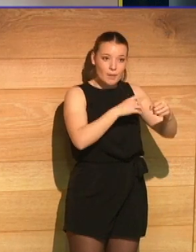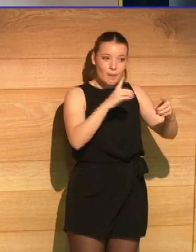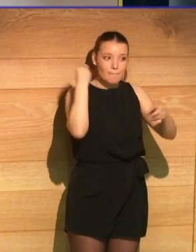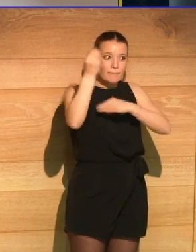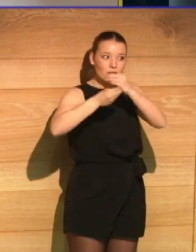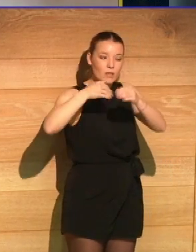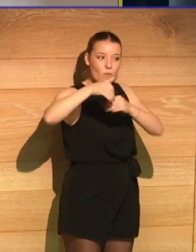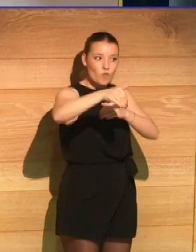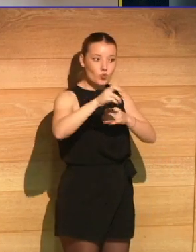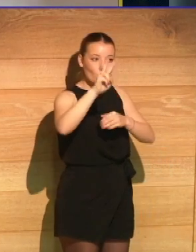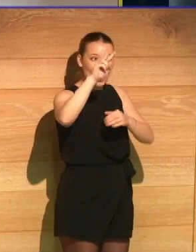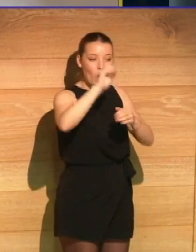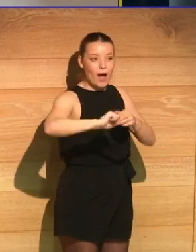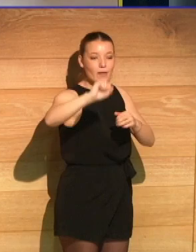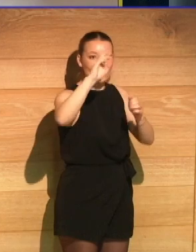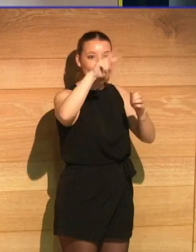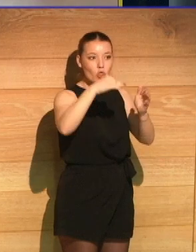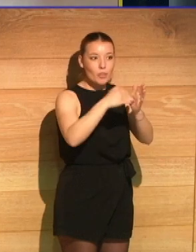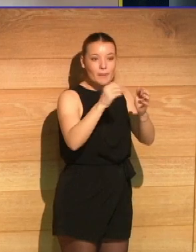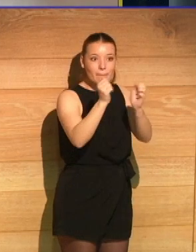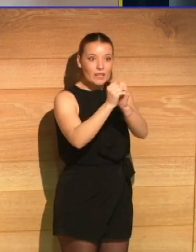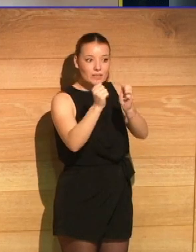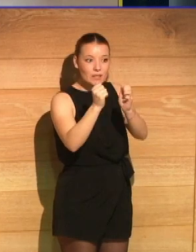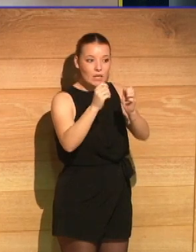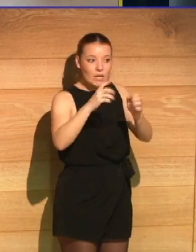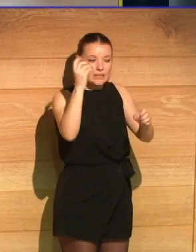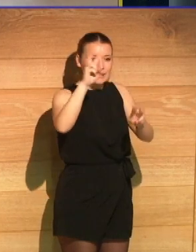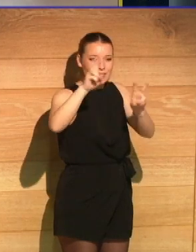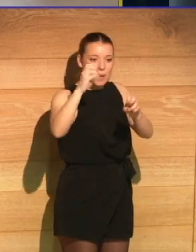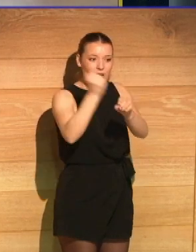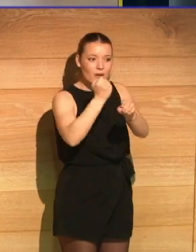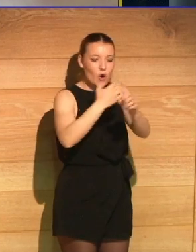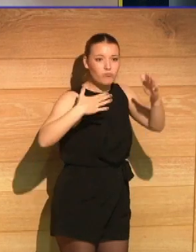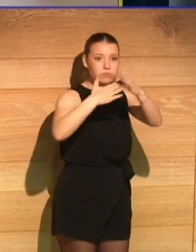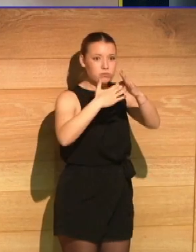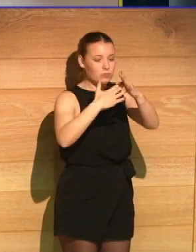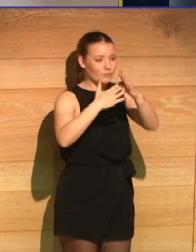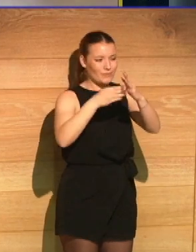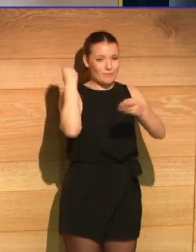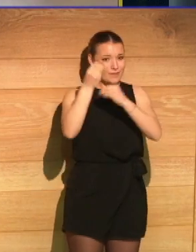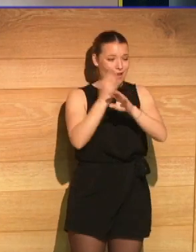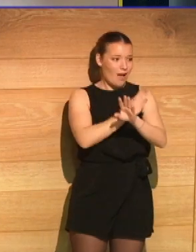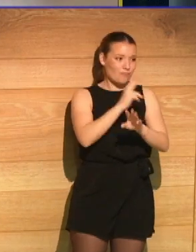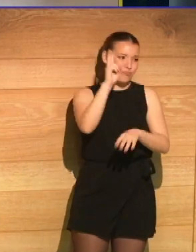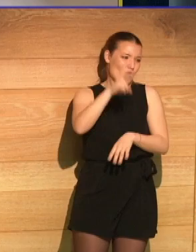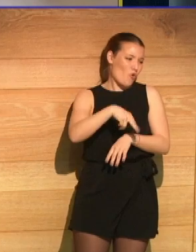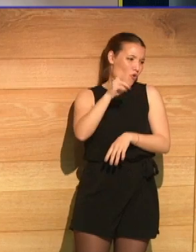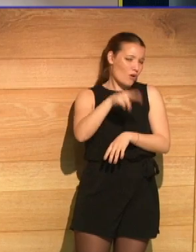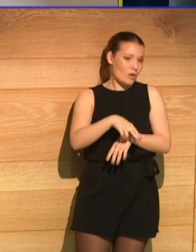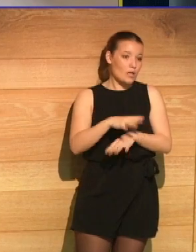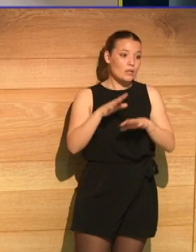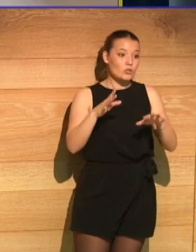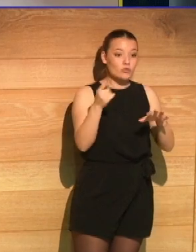meses es una posibilidad real. No lo hubiera dicho nadie. Entonces, esperemos que salgamos al otro lado del túnel de la crisis